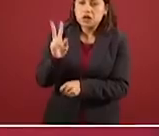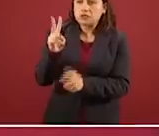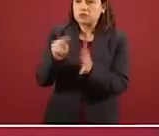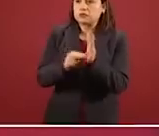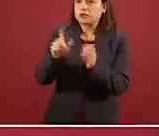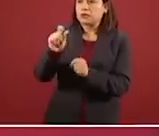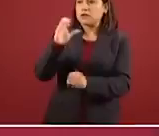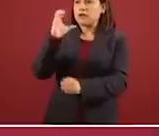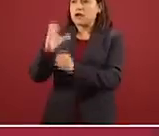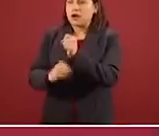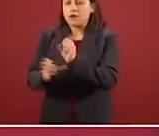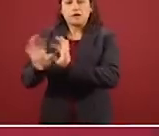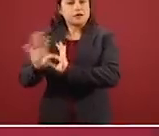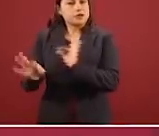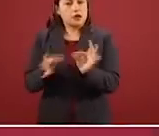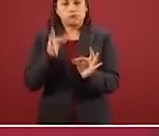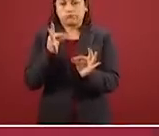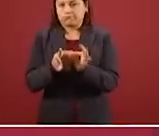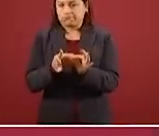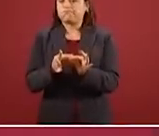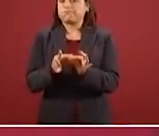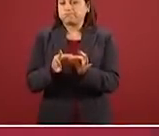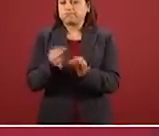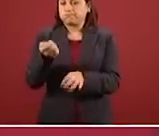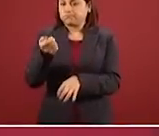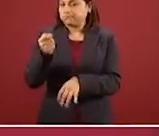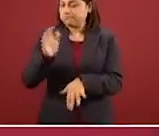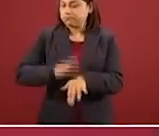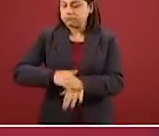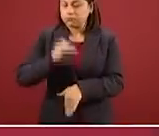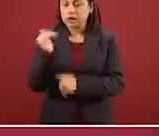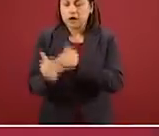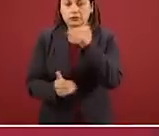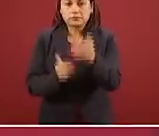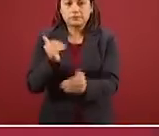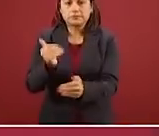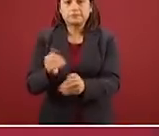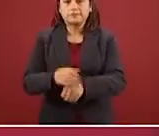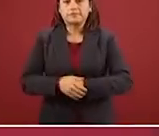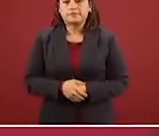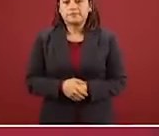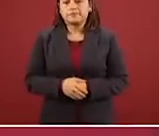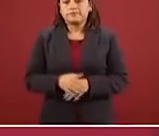vamos a tener mucho avance. Podría decir que